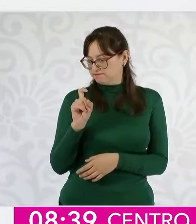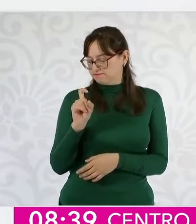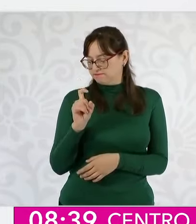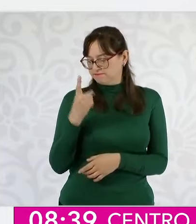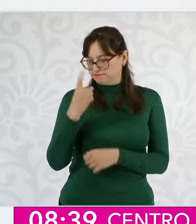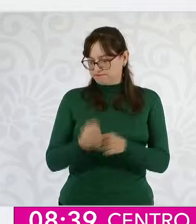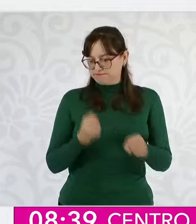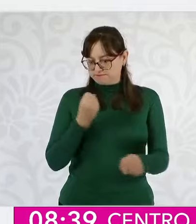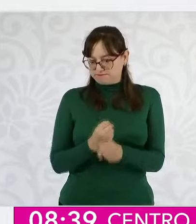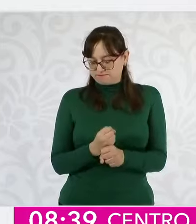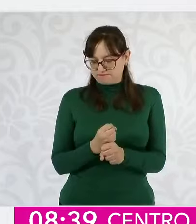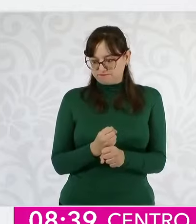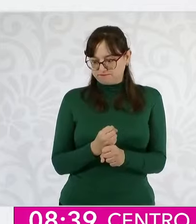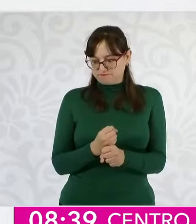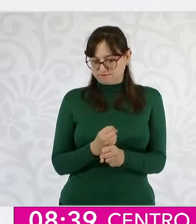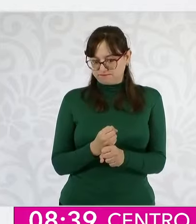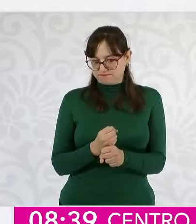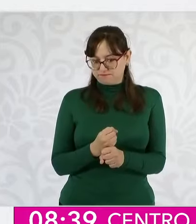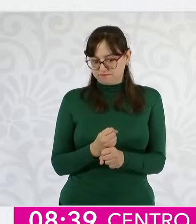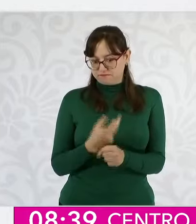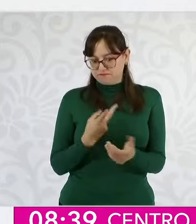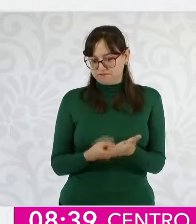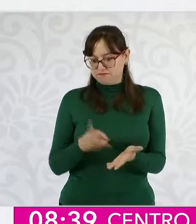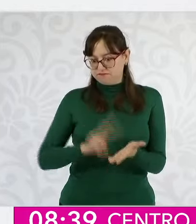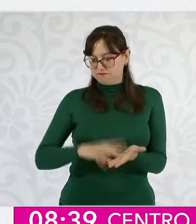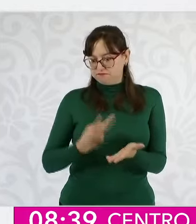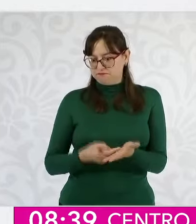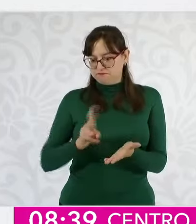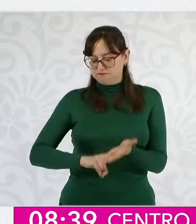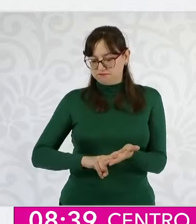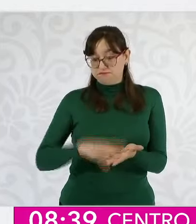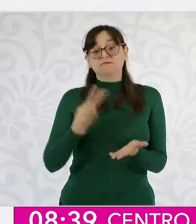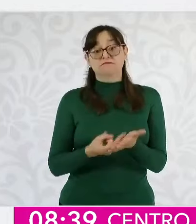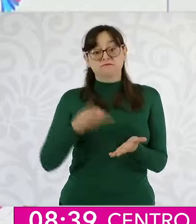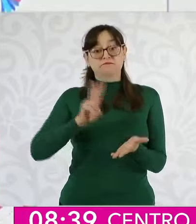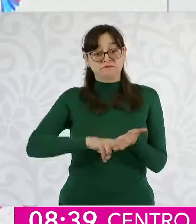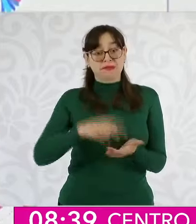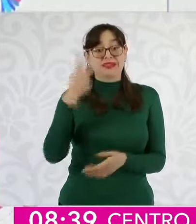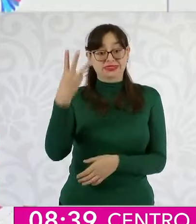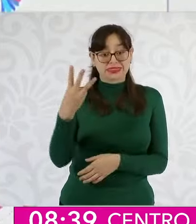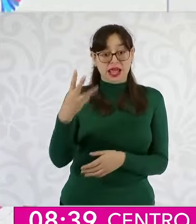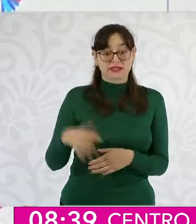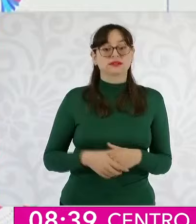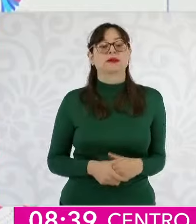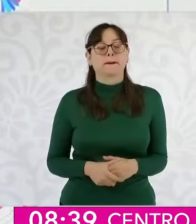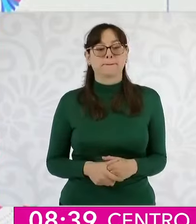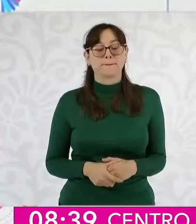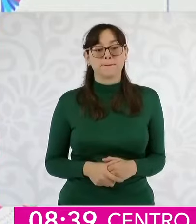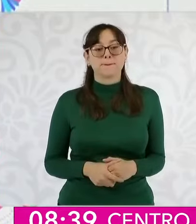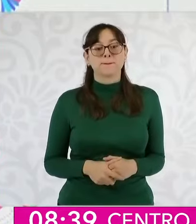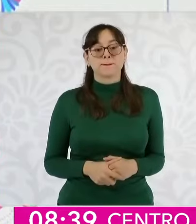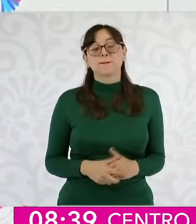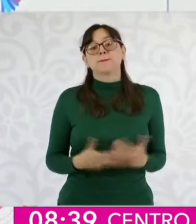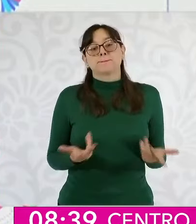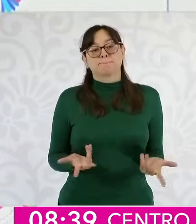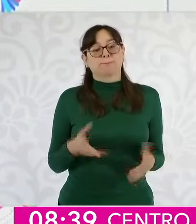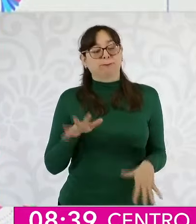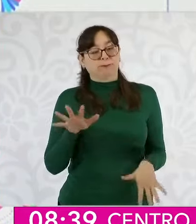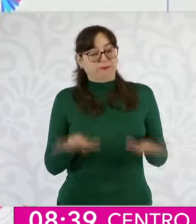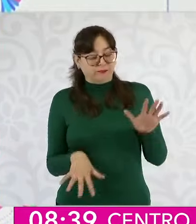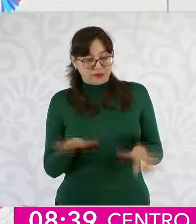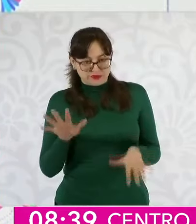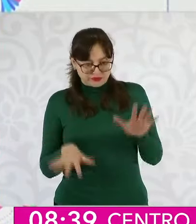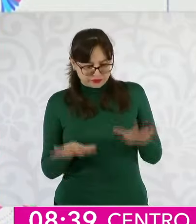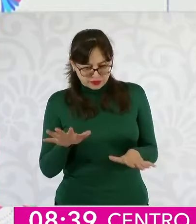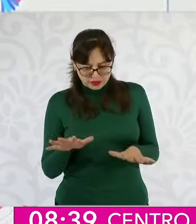agua. Esa es una parte. La otra, a veces se hace una tecnificación